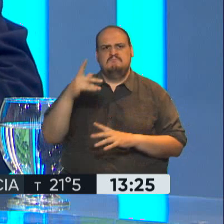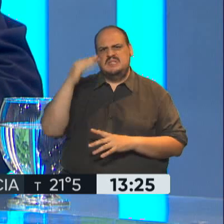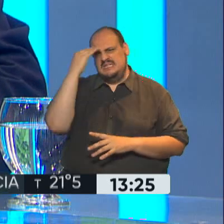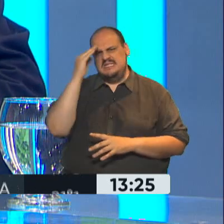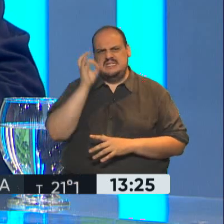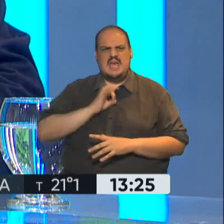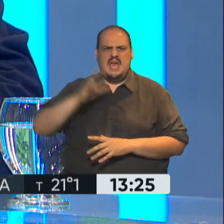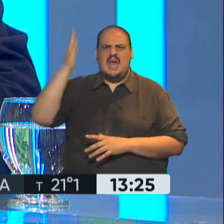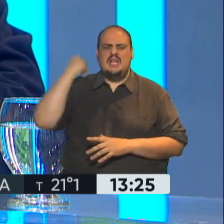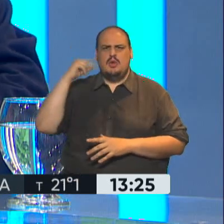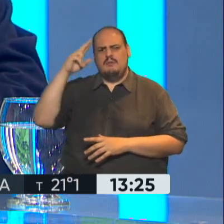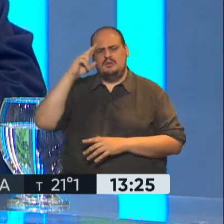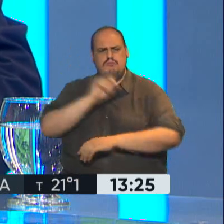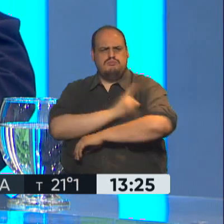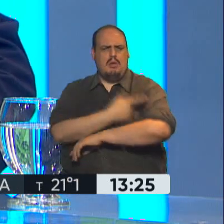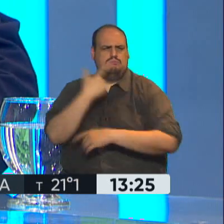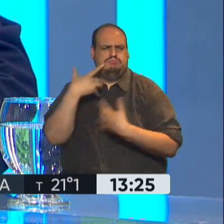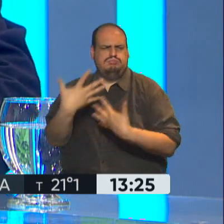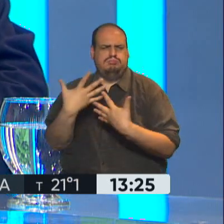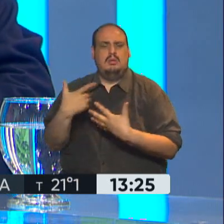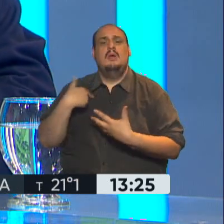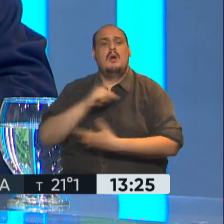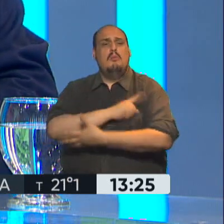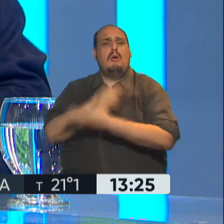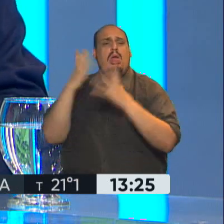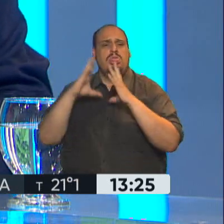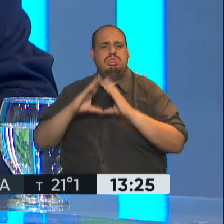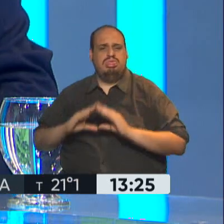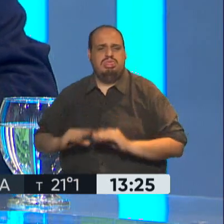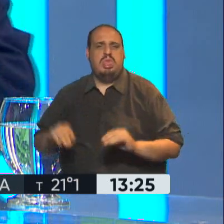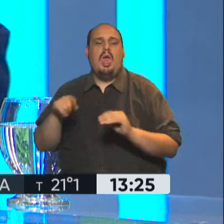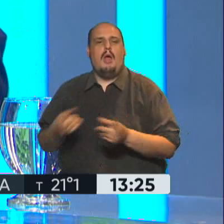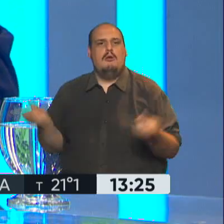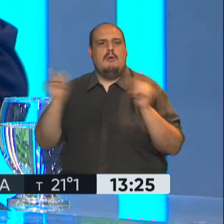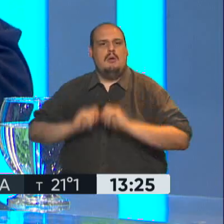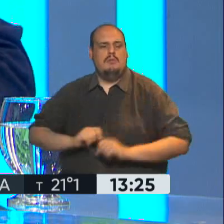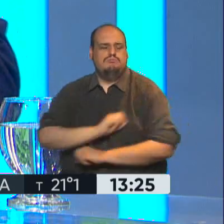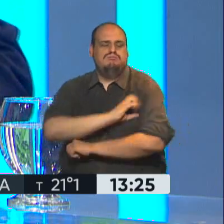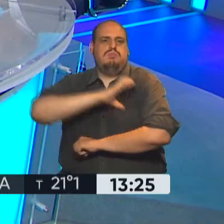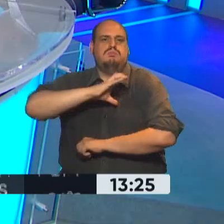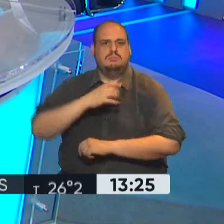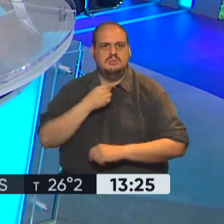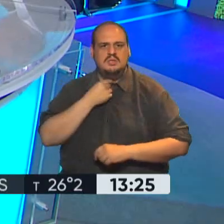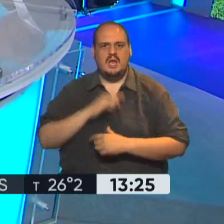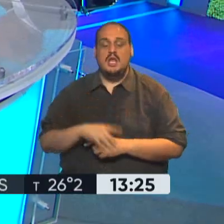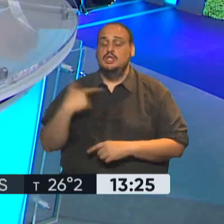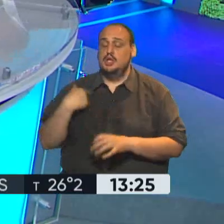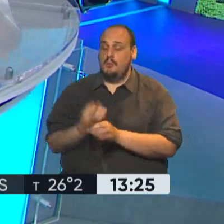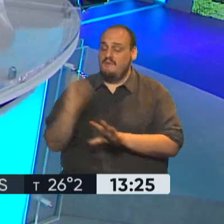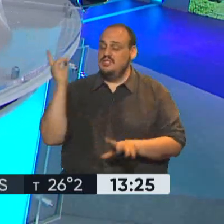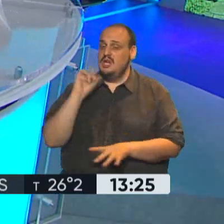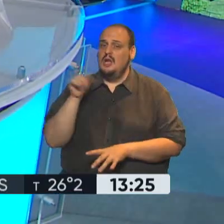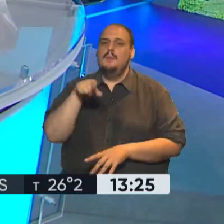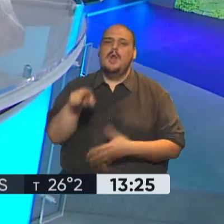muy poderosa, tenía mucha presencia, la fue perdiendo y ahora evidentemente hay una intención de recuperarla. Tampoco soy un experto, pero leo mucho a